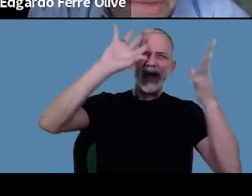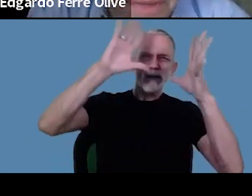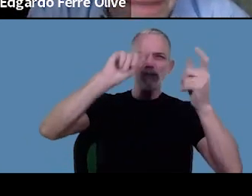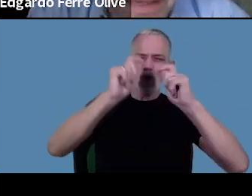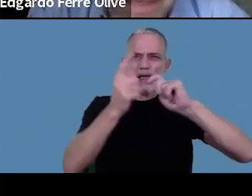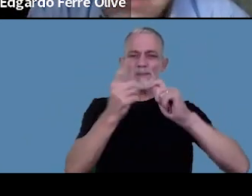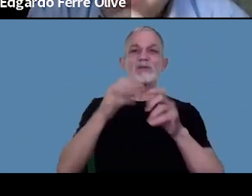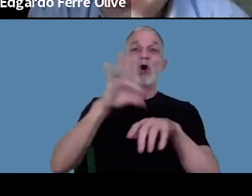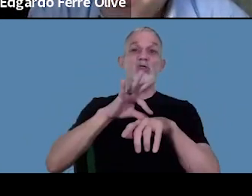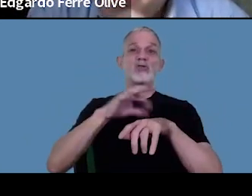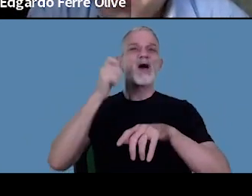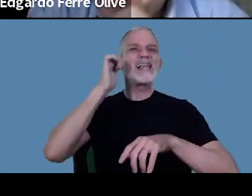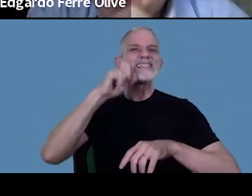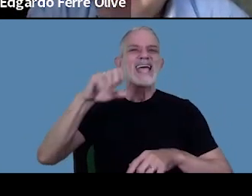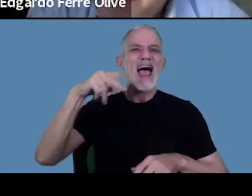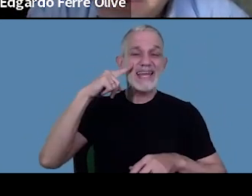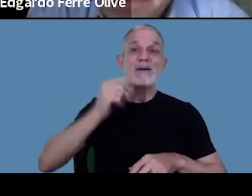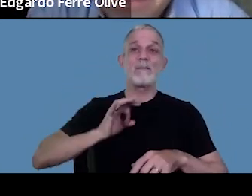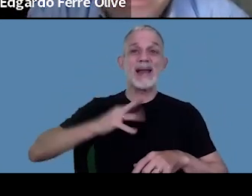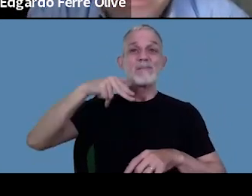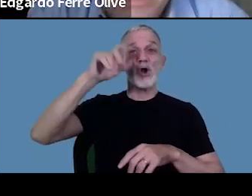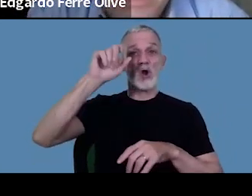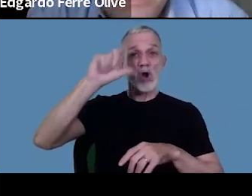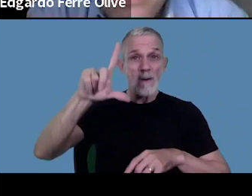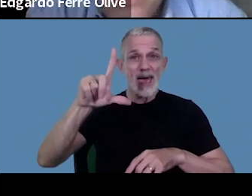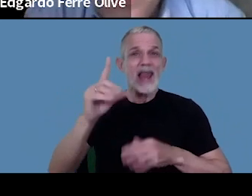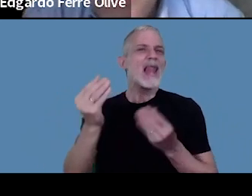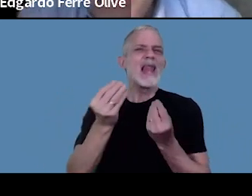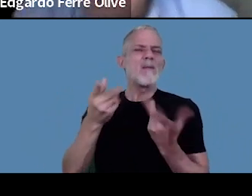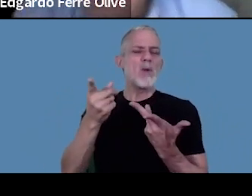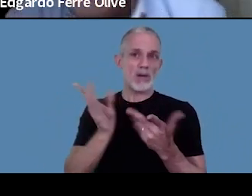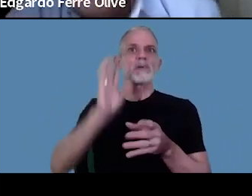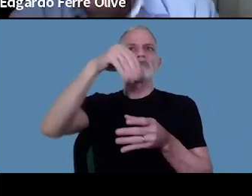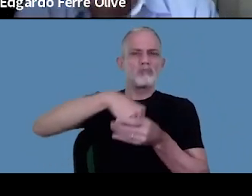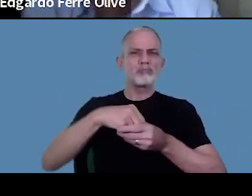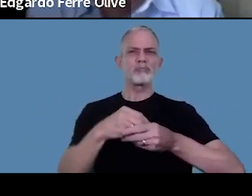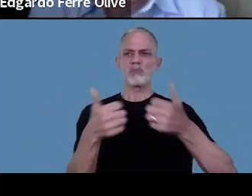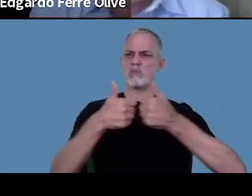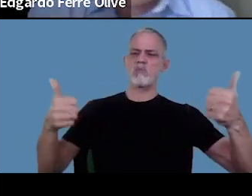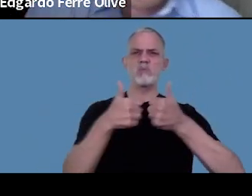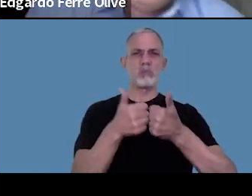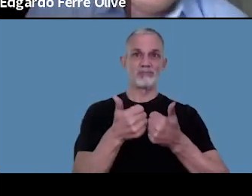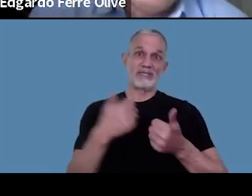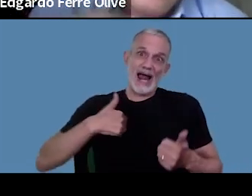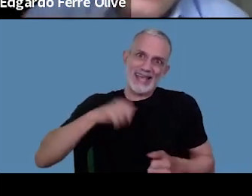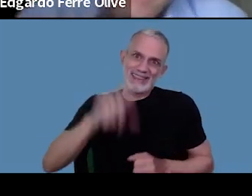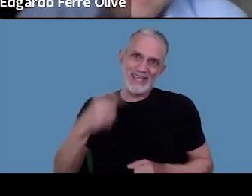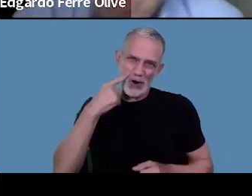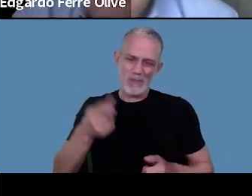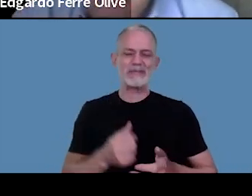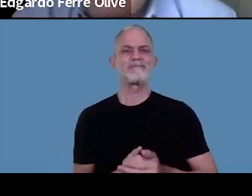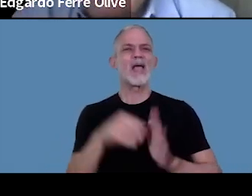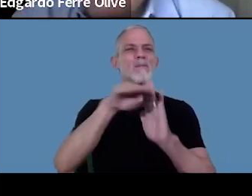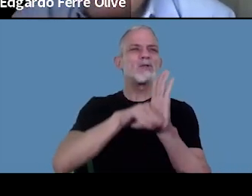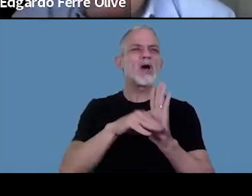doctor Calciani, que ha sido premio Nobel por participar en estos paneles, y es argentino. El protocolo de Kioto es